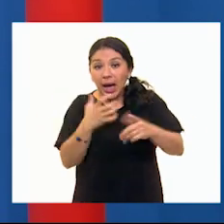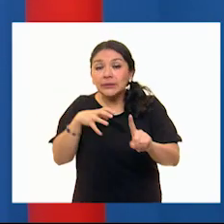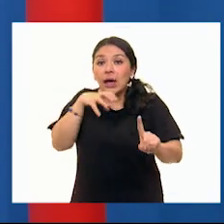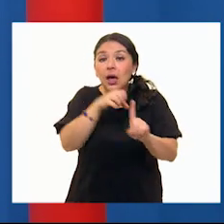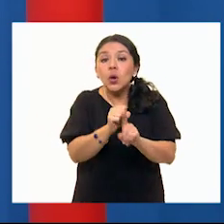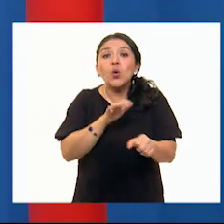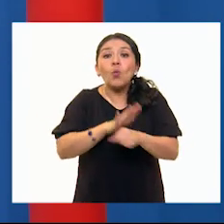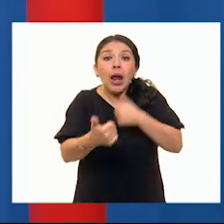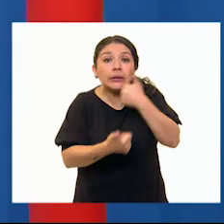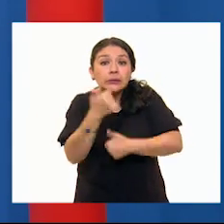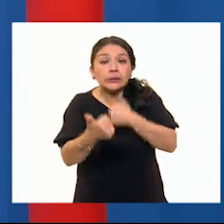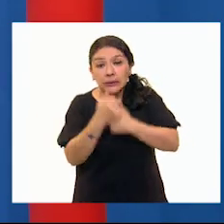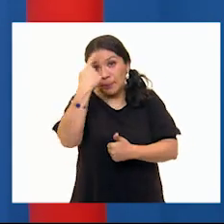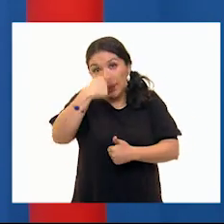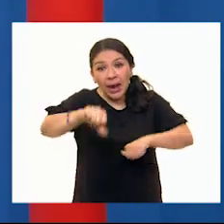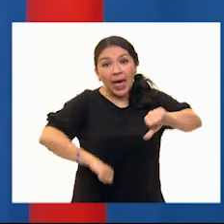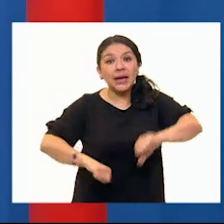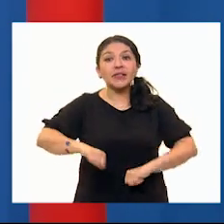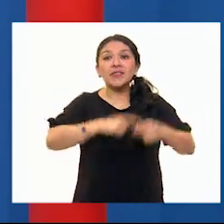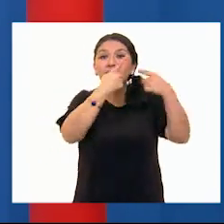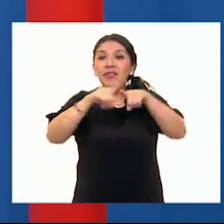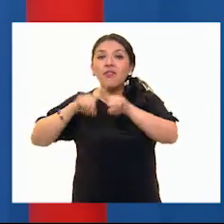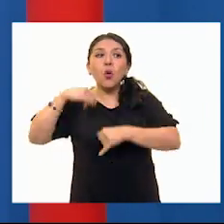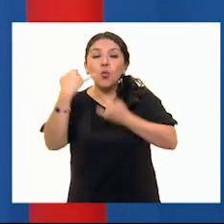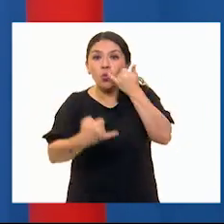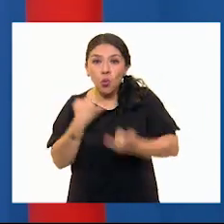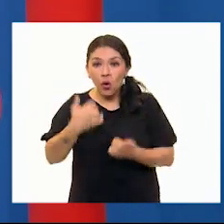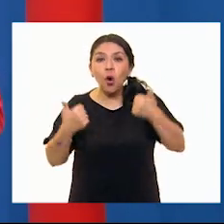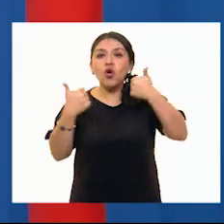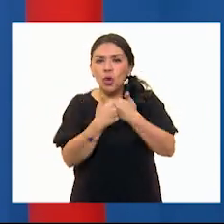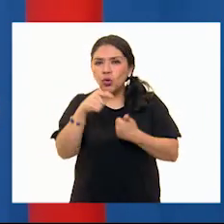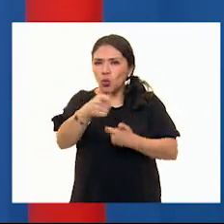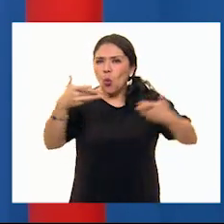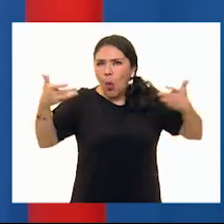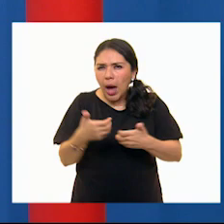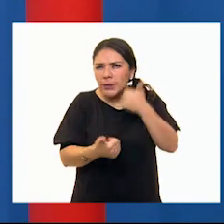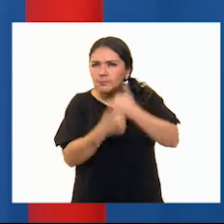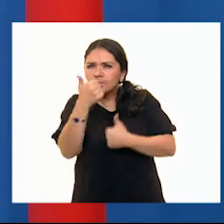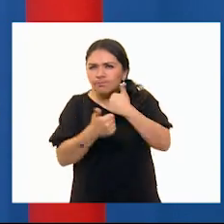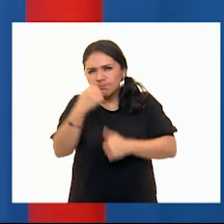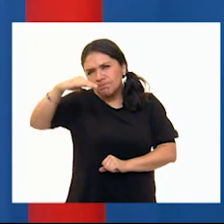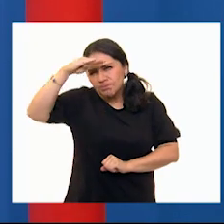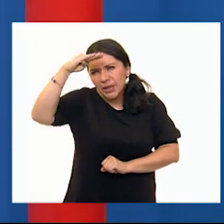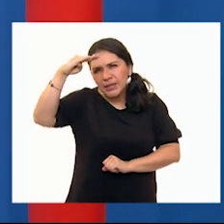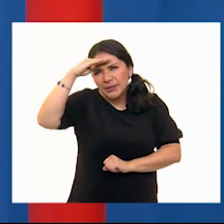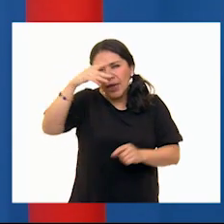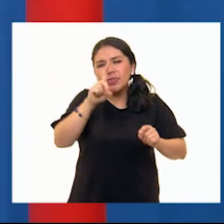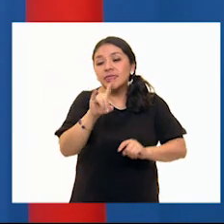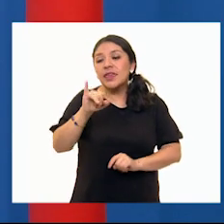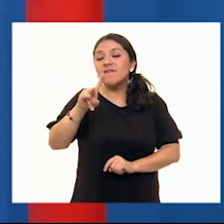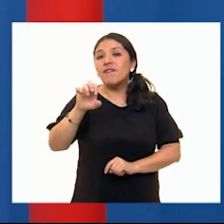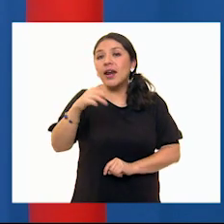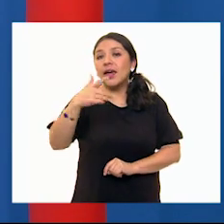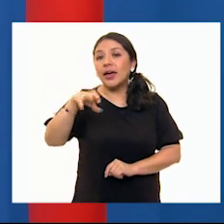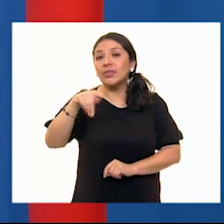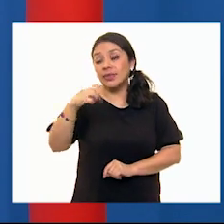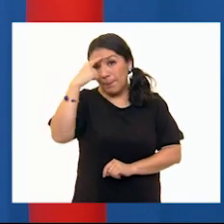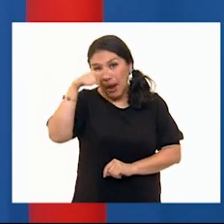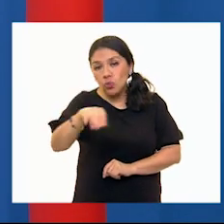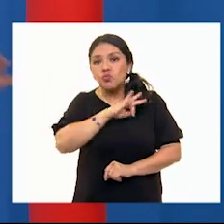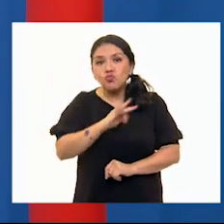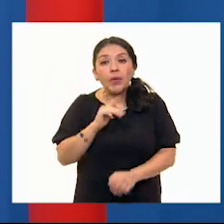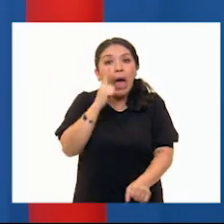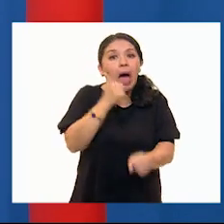que se presentan en cada una de las actividades y juegos. Pondrás en marcha tu pensamiento divergente, el cual te permite